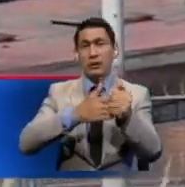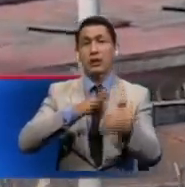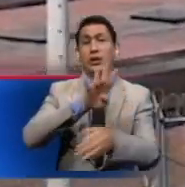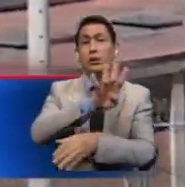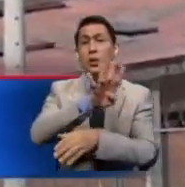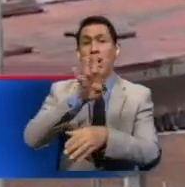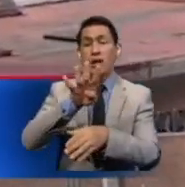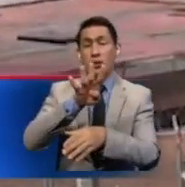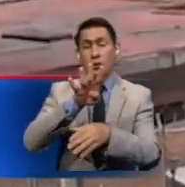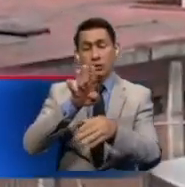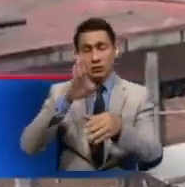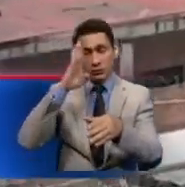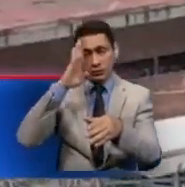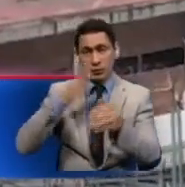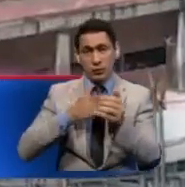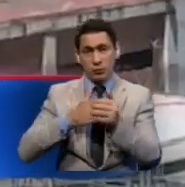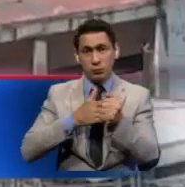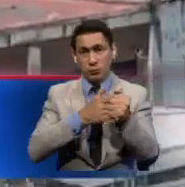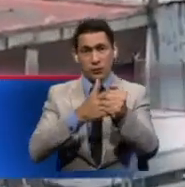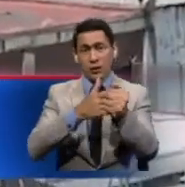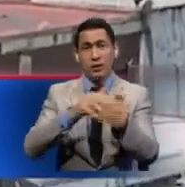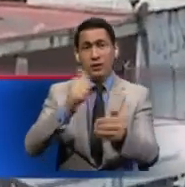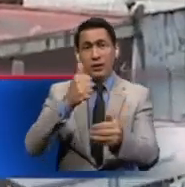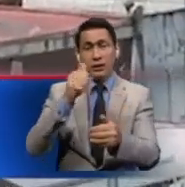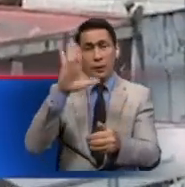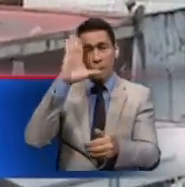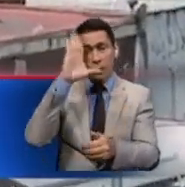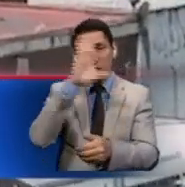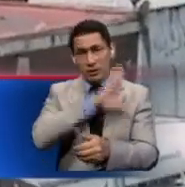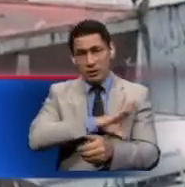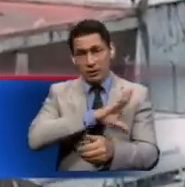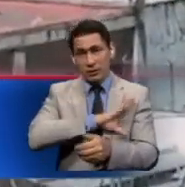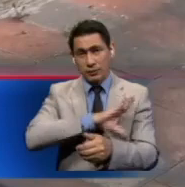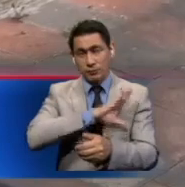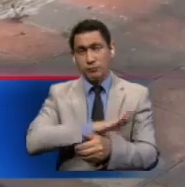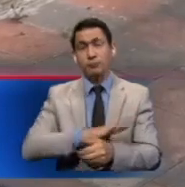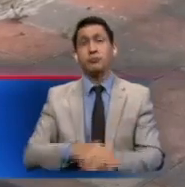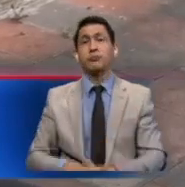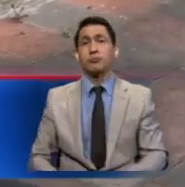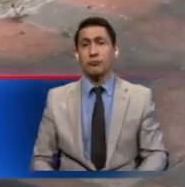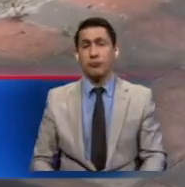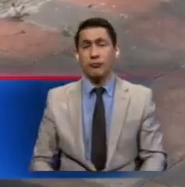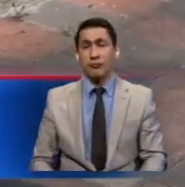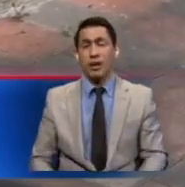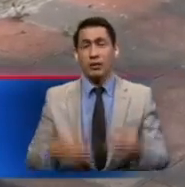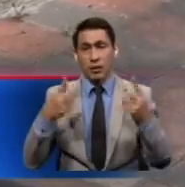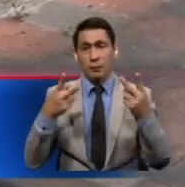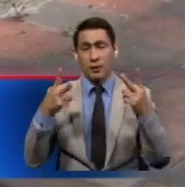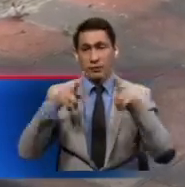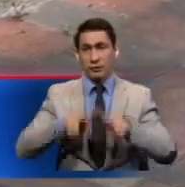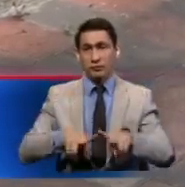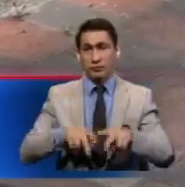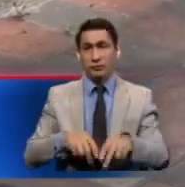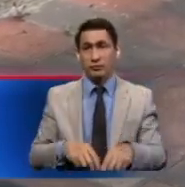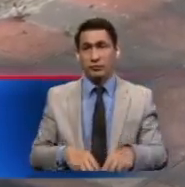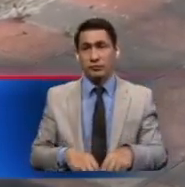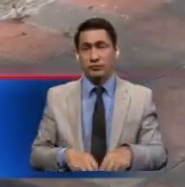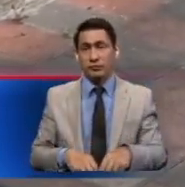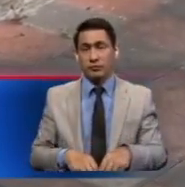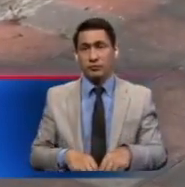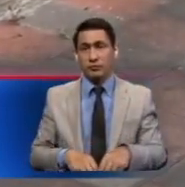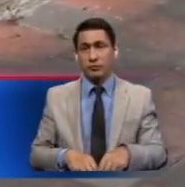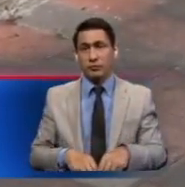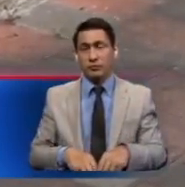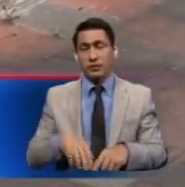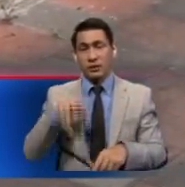44 personas, 10 policías, en el caso de los agentes de seguridad penitenciaria,